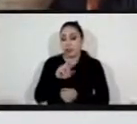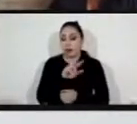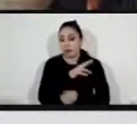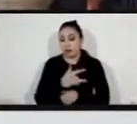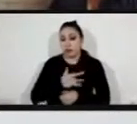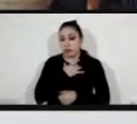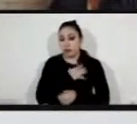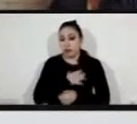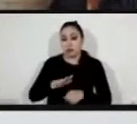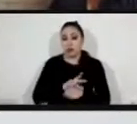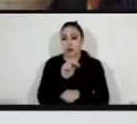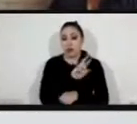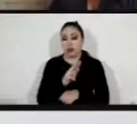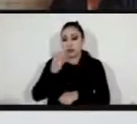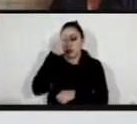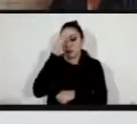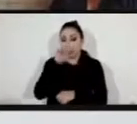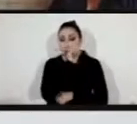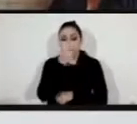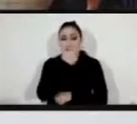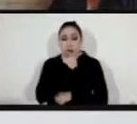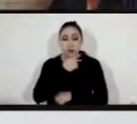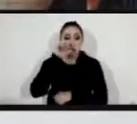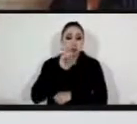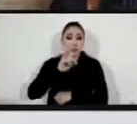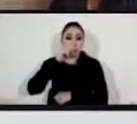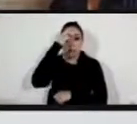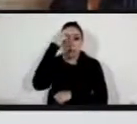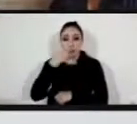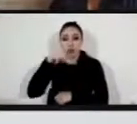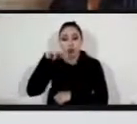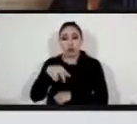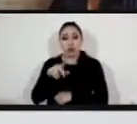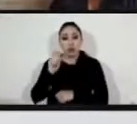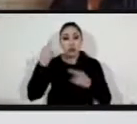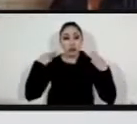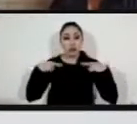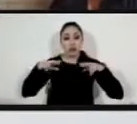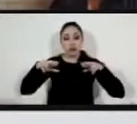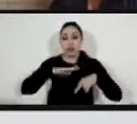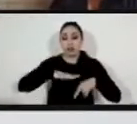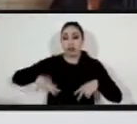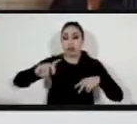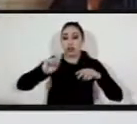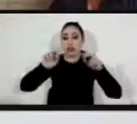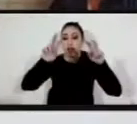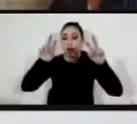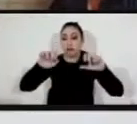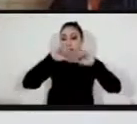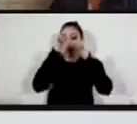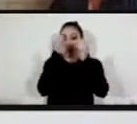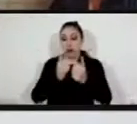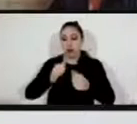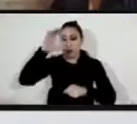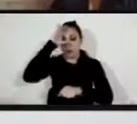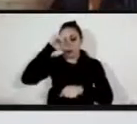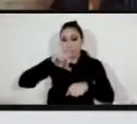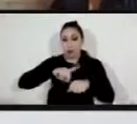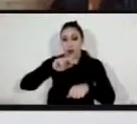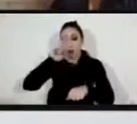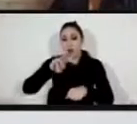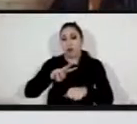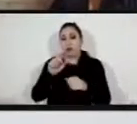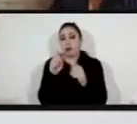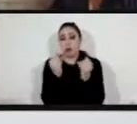mexicanos destacados, personas ejemplares en el desarrollo de sus actividades que son fomento de cultura, transmisoras de conocimiento y